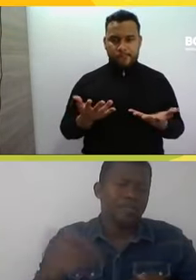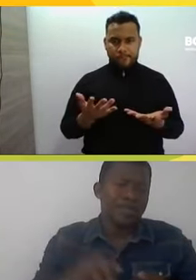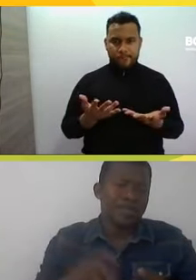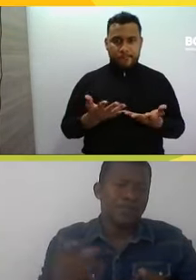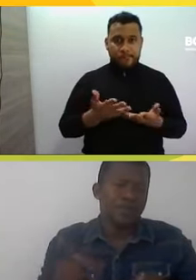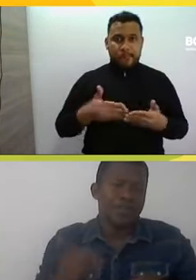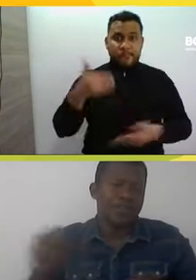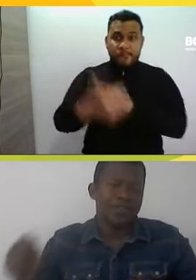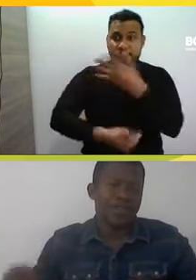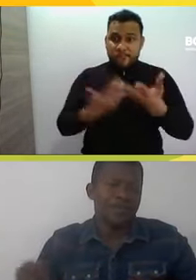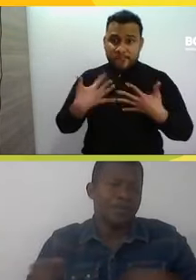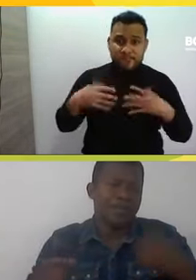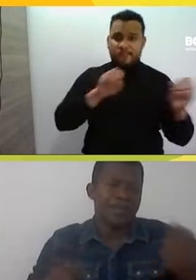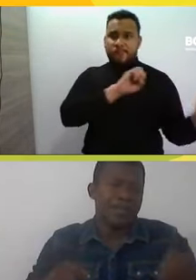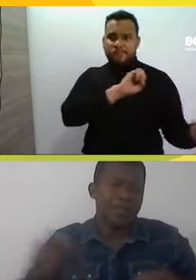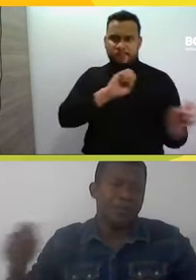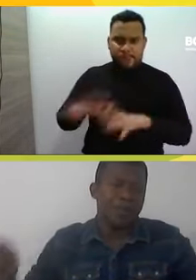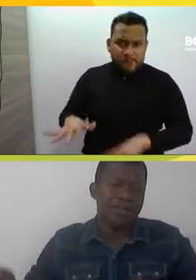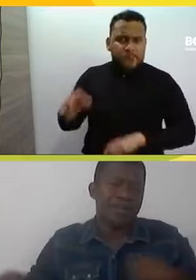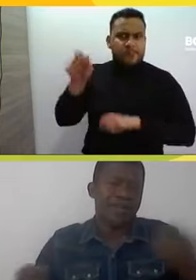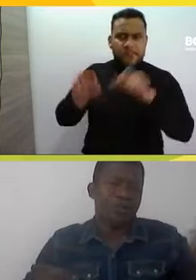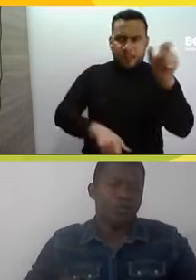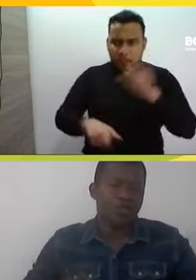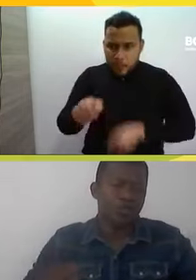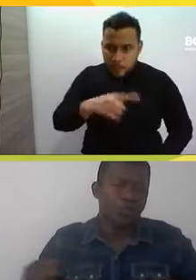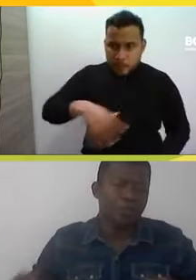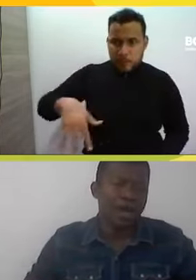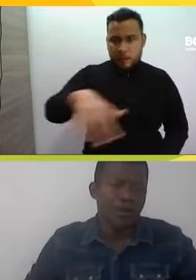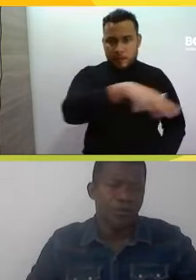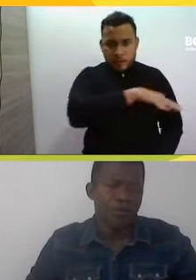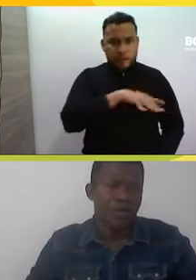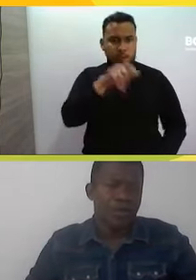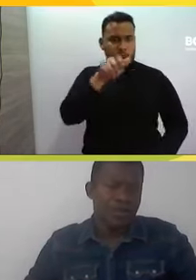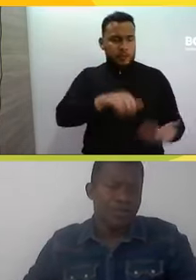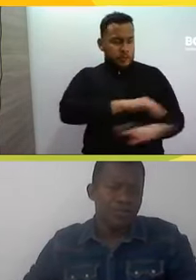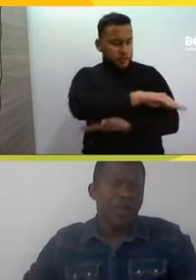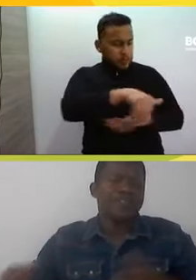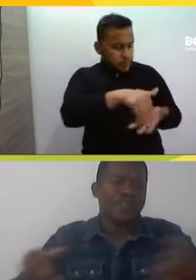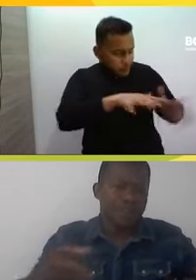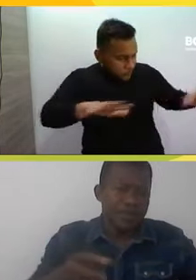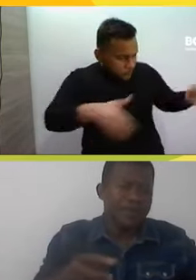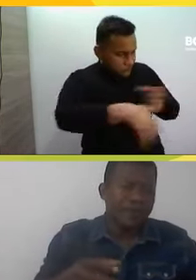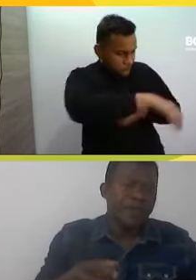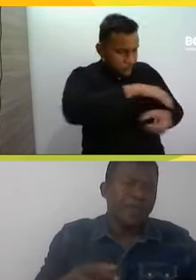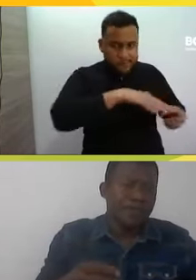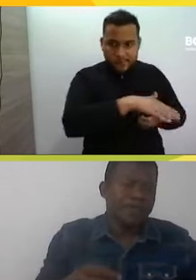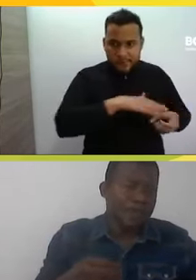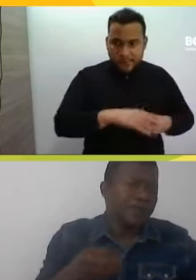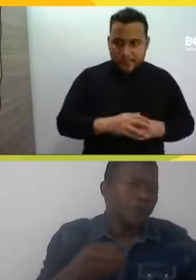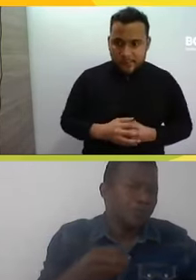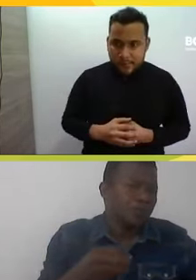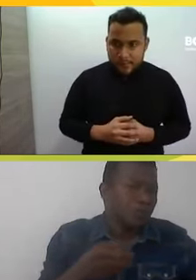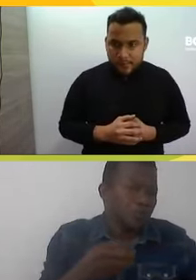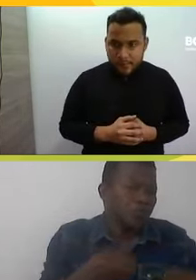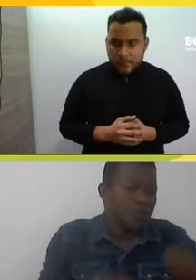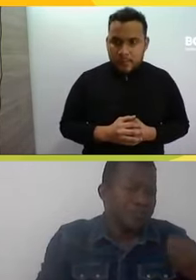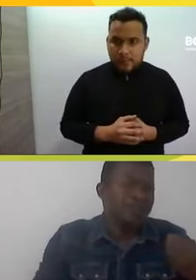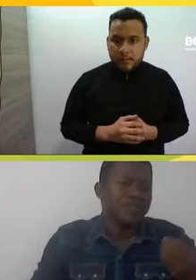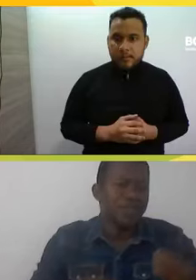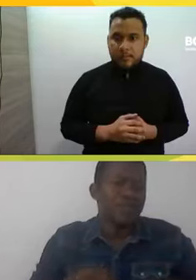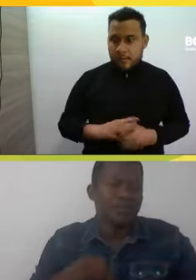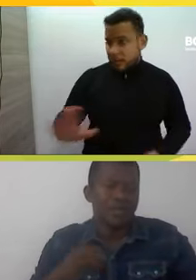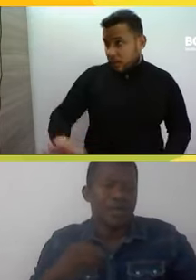constantes migraciones que se dan de palenquero y palenquera a los centros urbanos, y esto hace que traigan